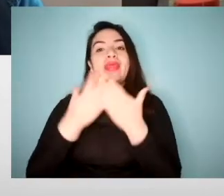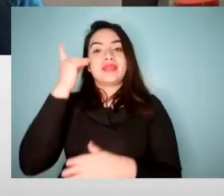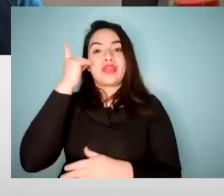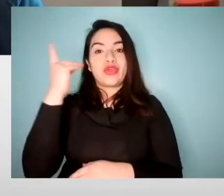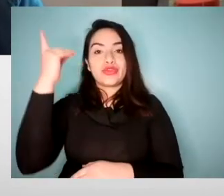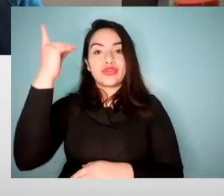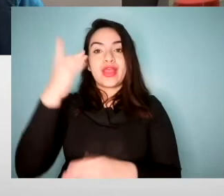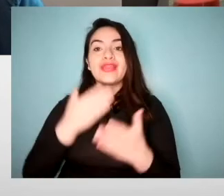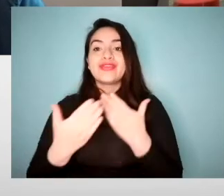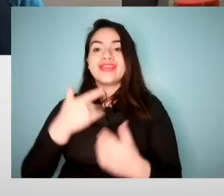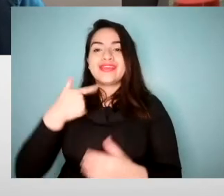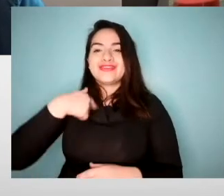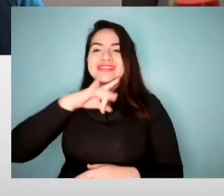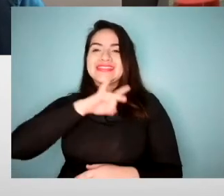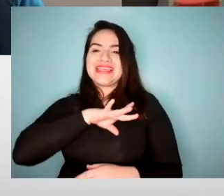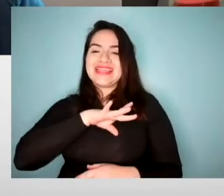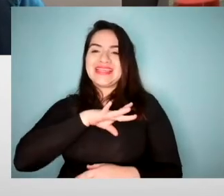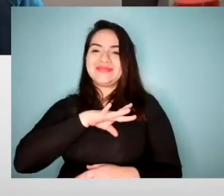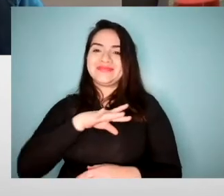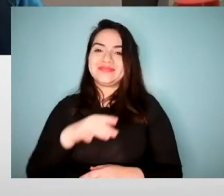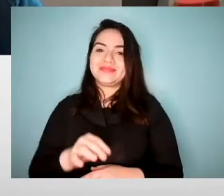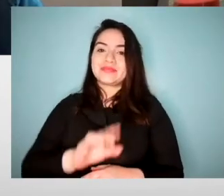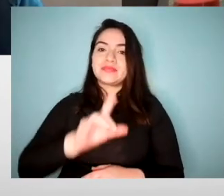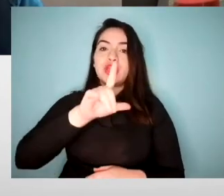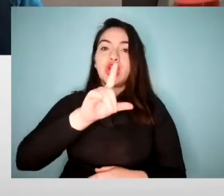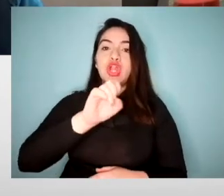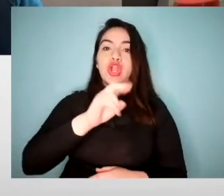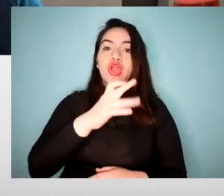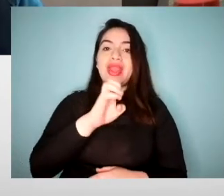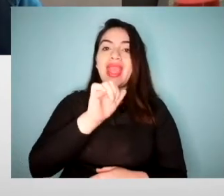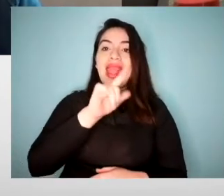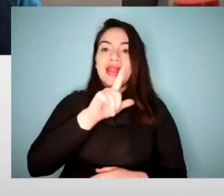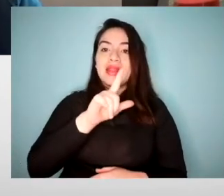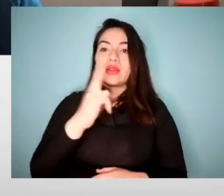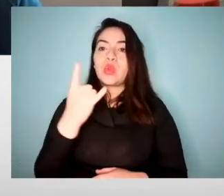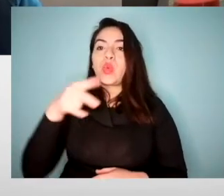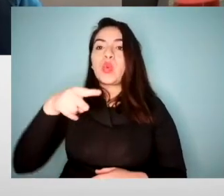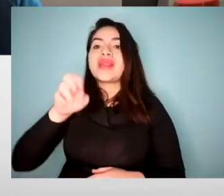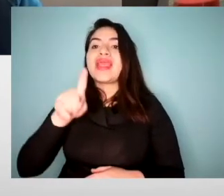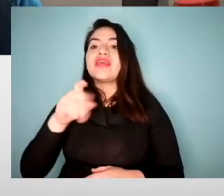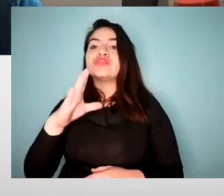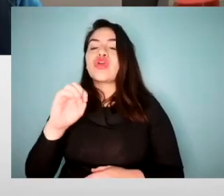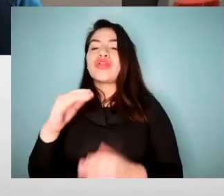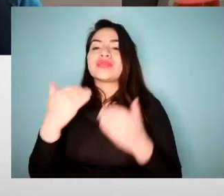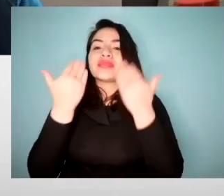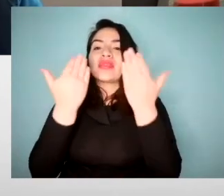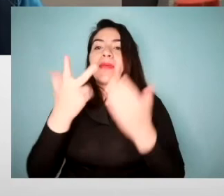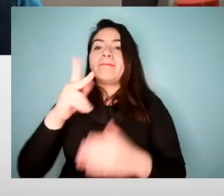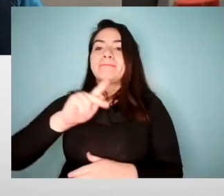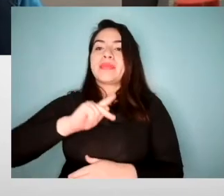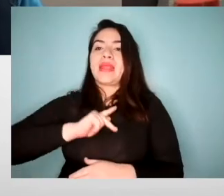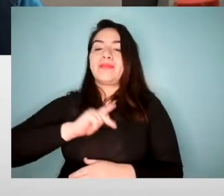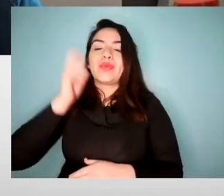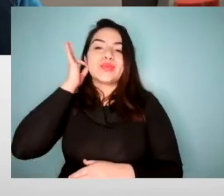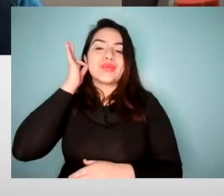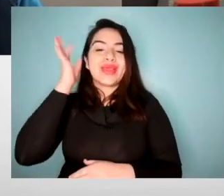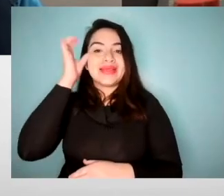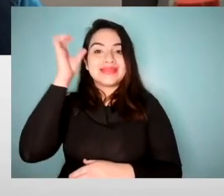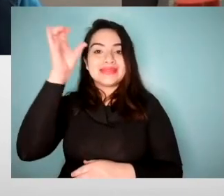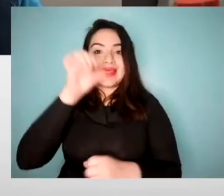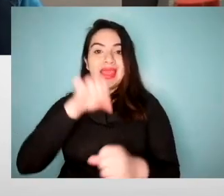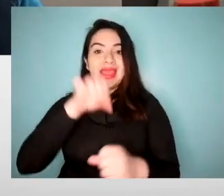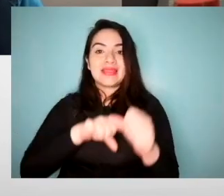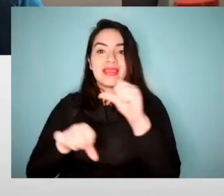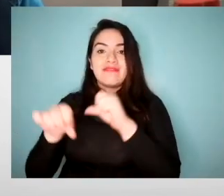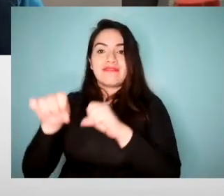Bueno, L'Oréal y UNESCO proveen financiamiento o un premio para mujeres científicas.